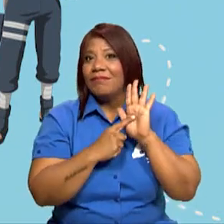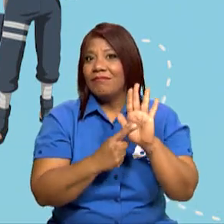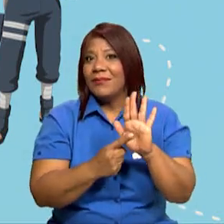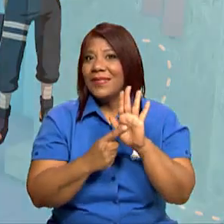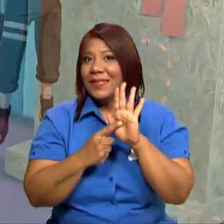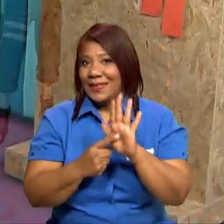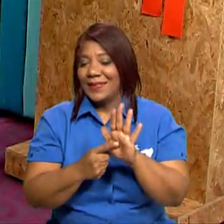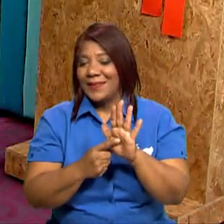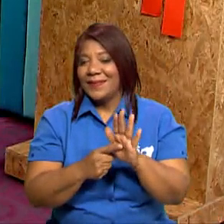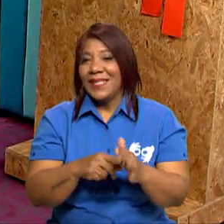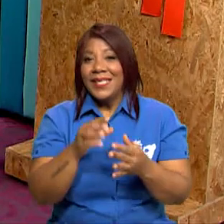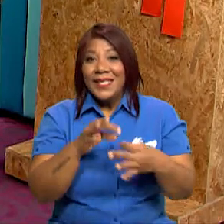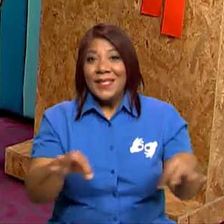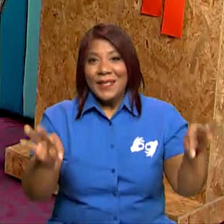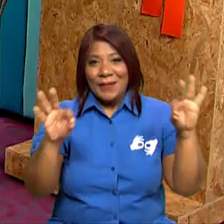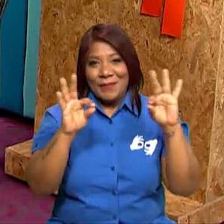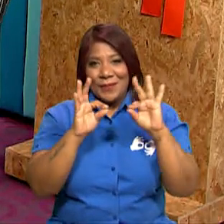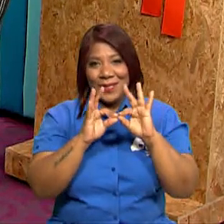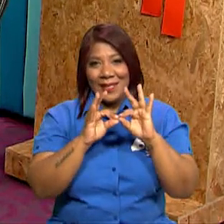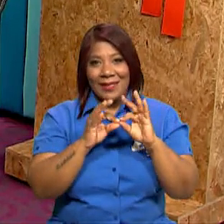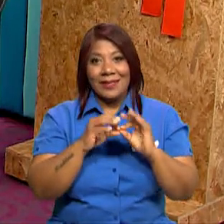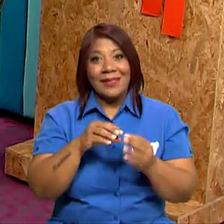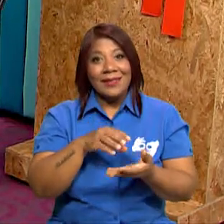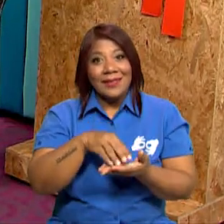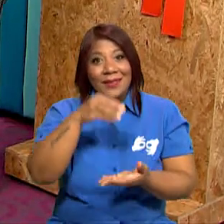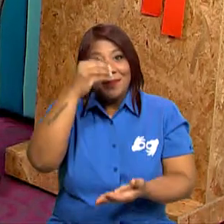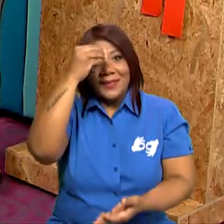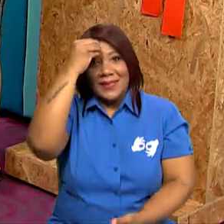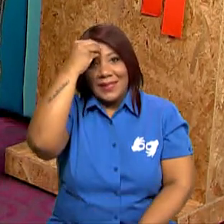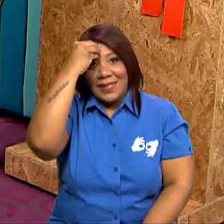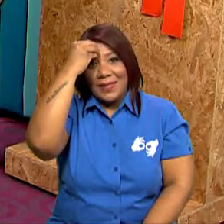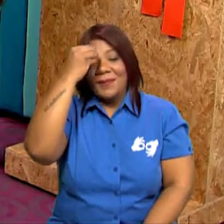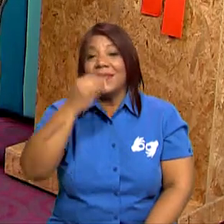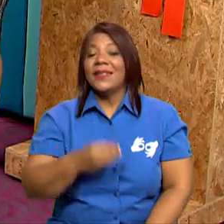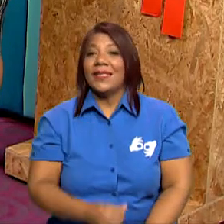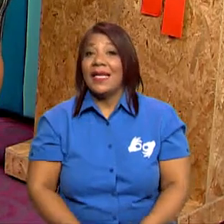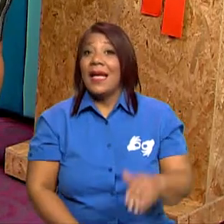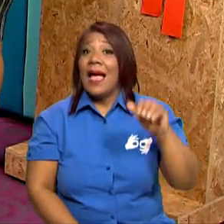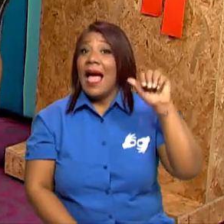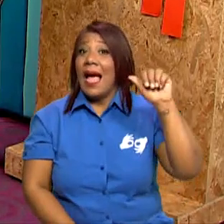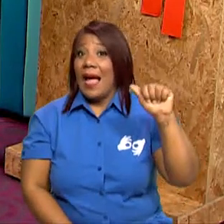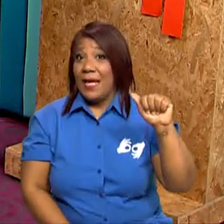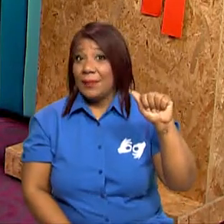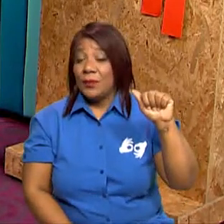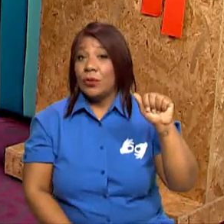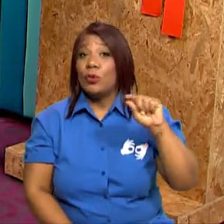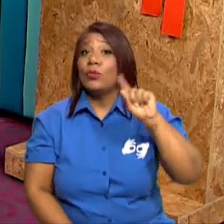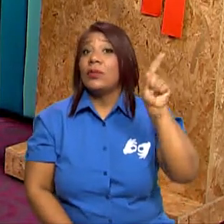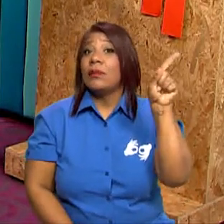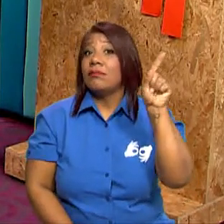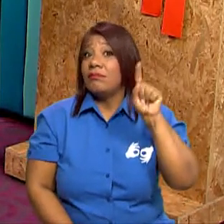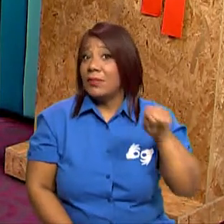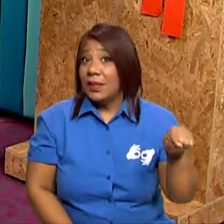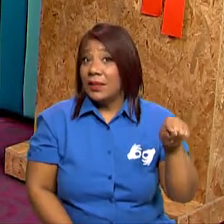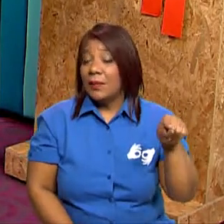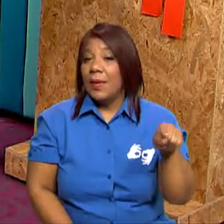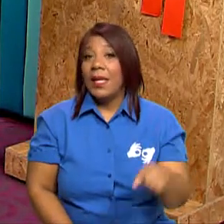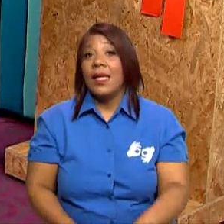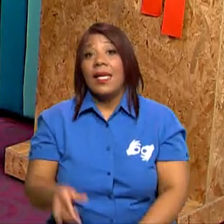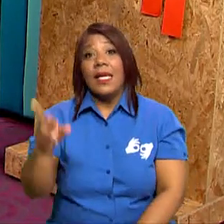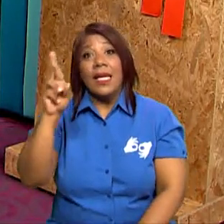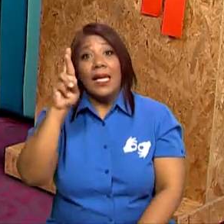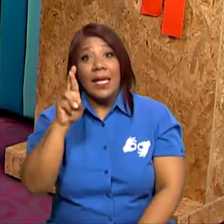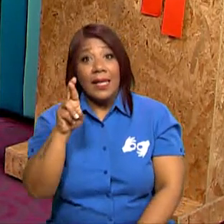que los chicos deben recordar muy bien. Wow. Entonces, tenemos una fórmula porque la frecuencia absoluta es fácil. Ahora lo vamos a ver con un